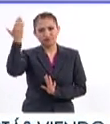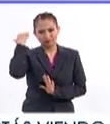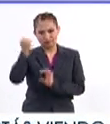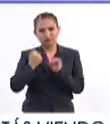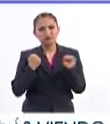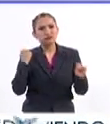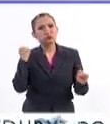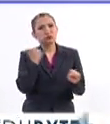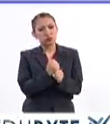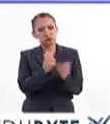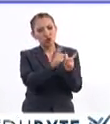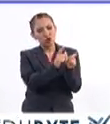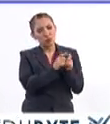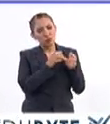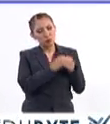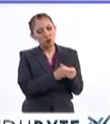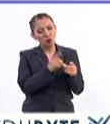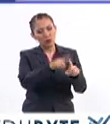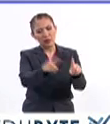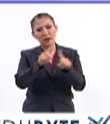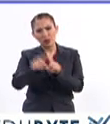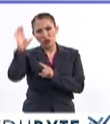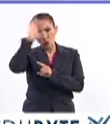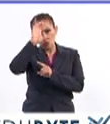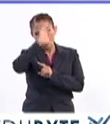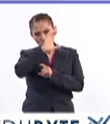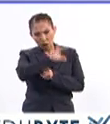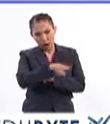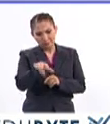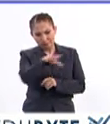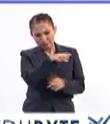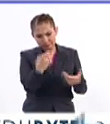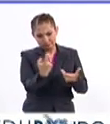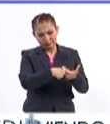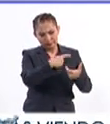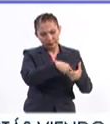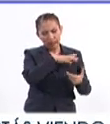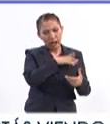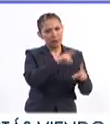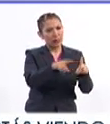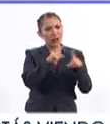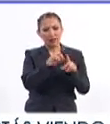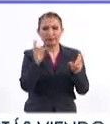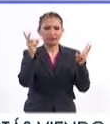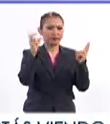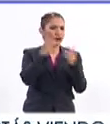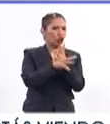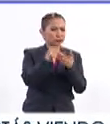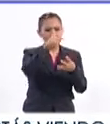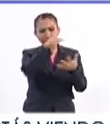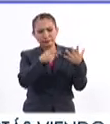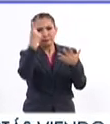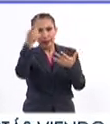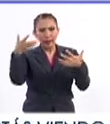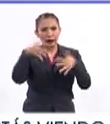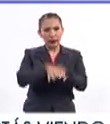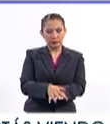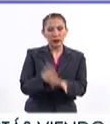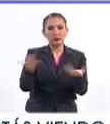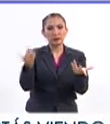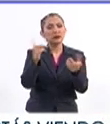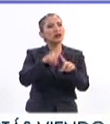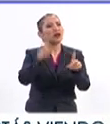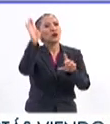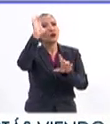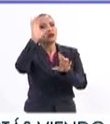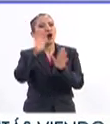algunos años un grupo de interculturalidad en donde se manejan diferentes aspectos para la inclusión,